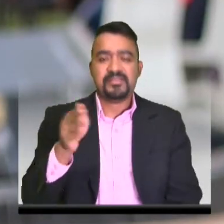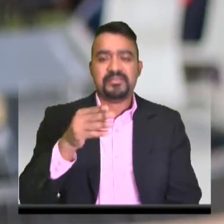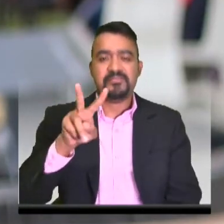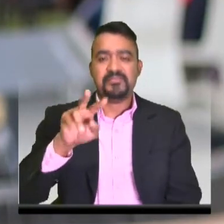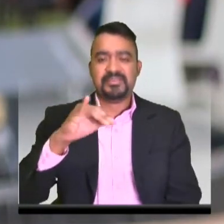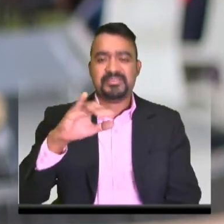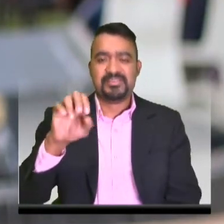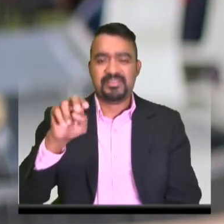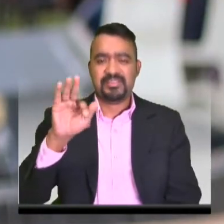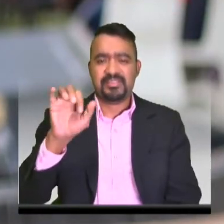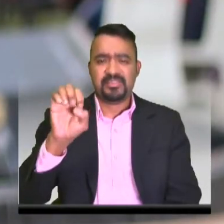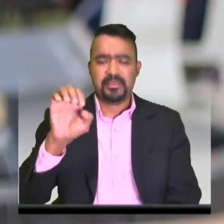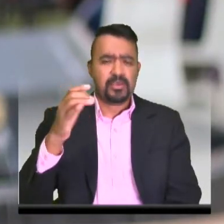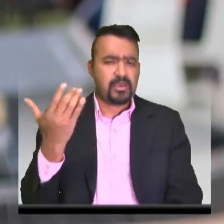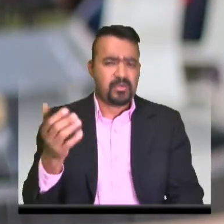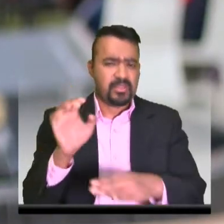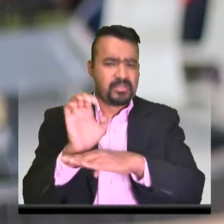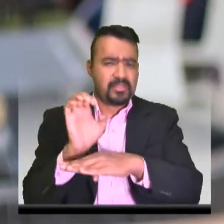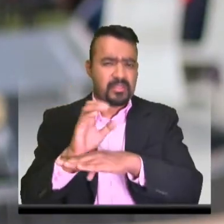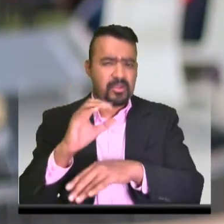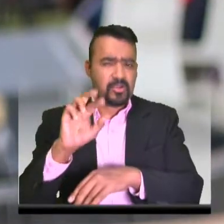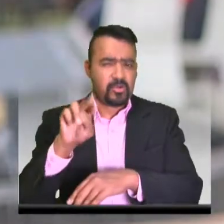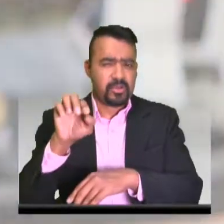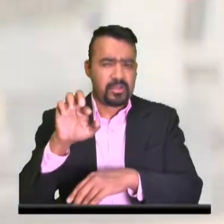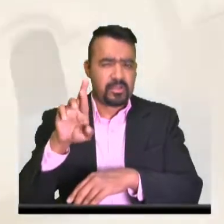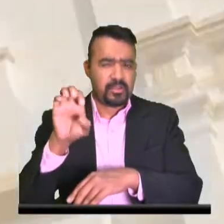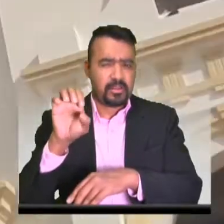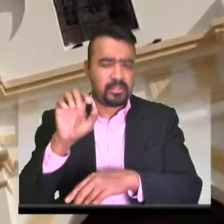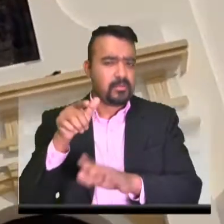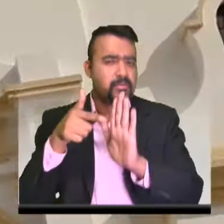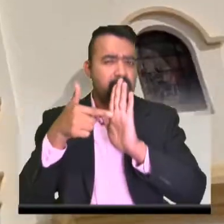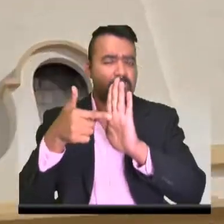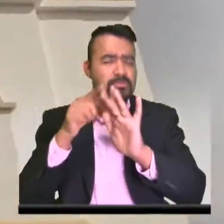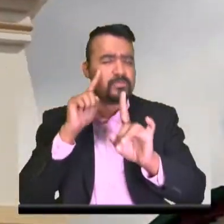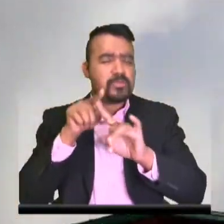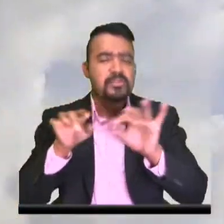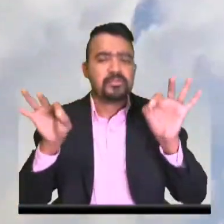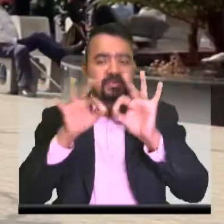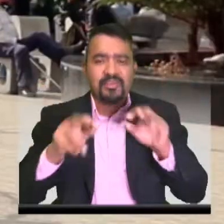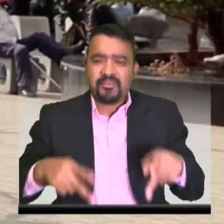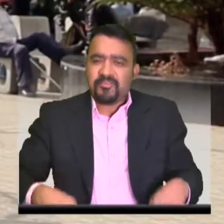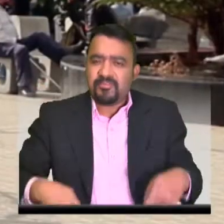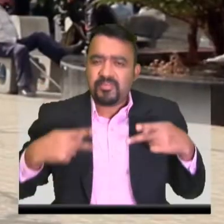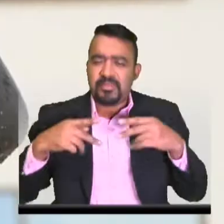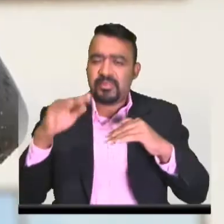la vida, la equidad y el desarrollo sostenible. Bienvenidos.